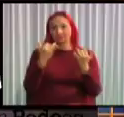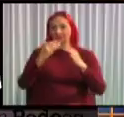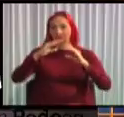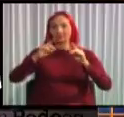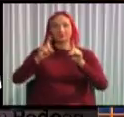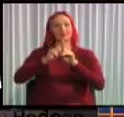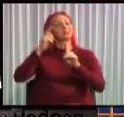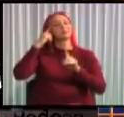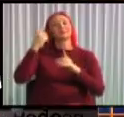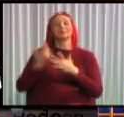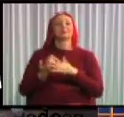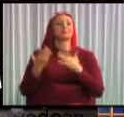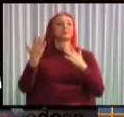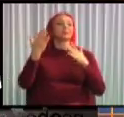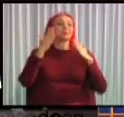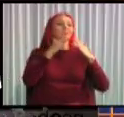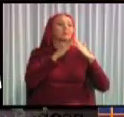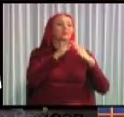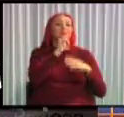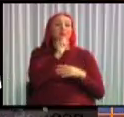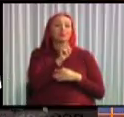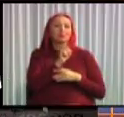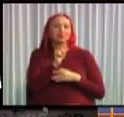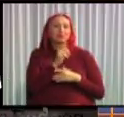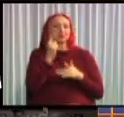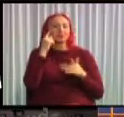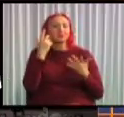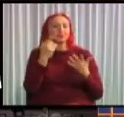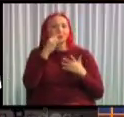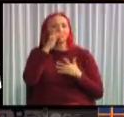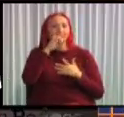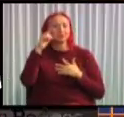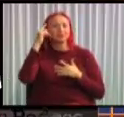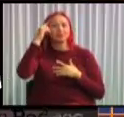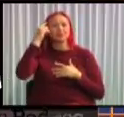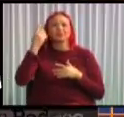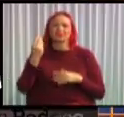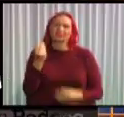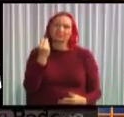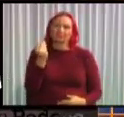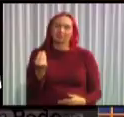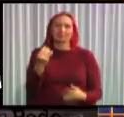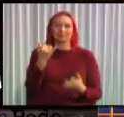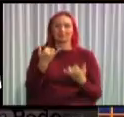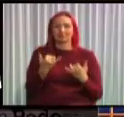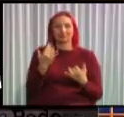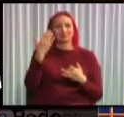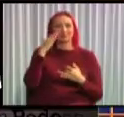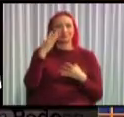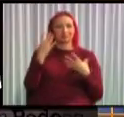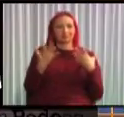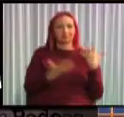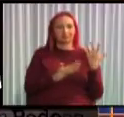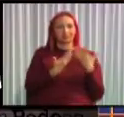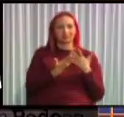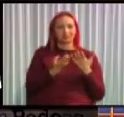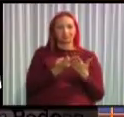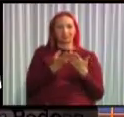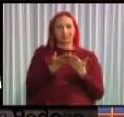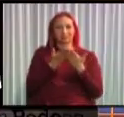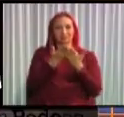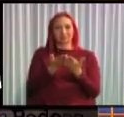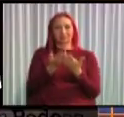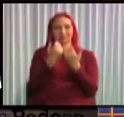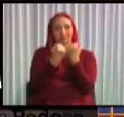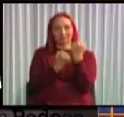noche también para el hogar de algún, pero no para de un chiquito, porque un chiquito actual yo no sé qué tanto valor le tenga un